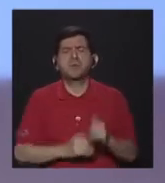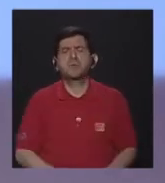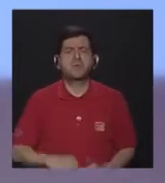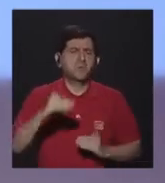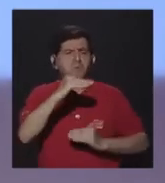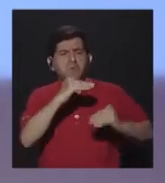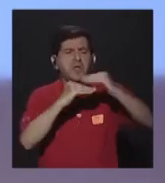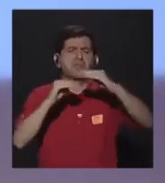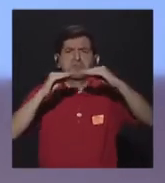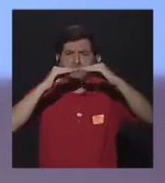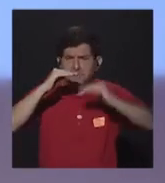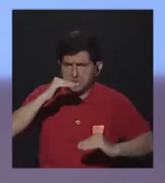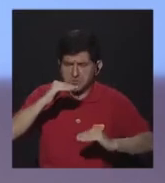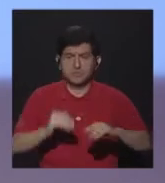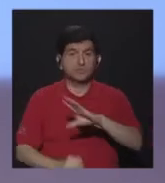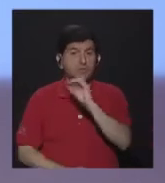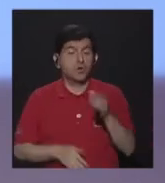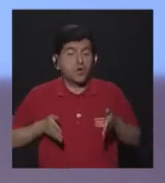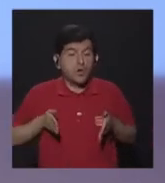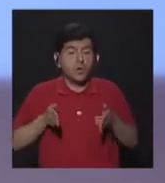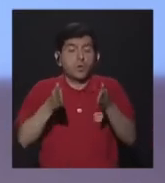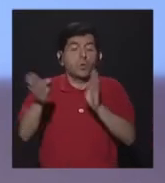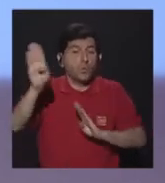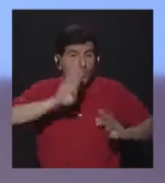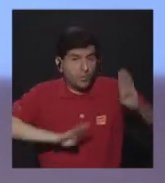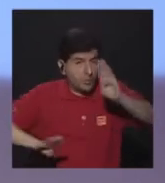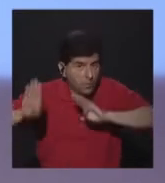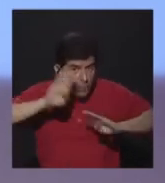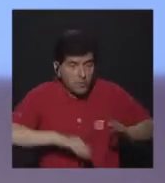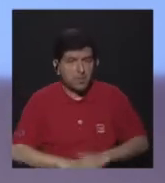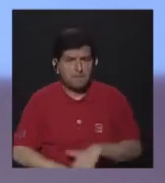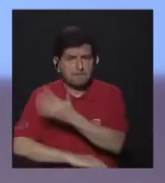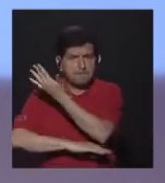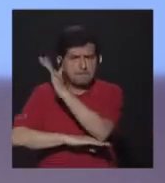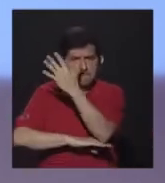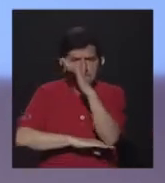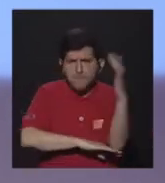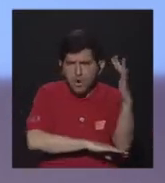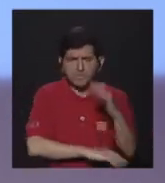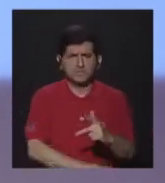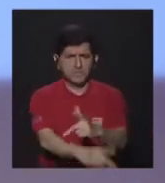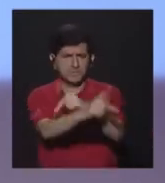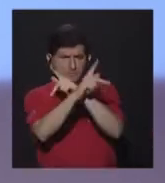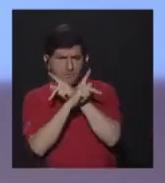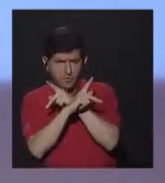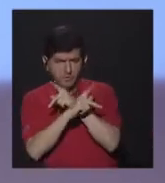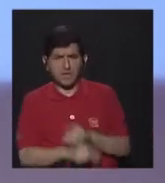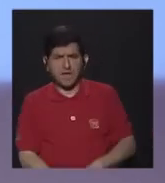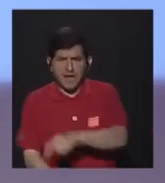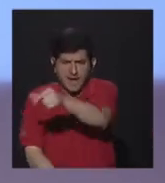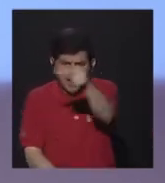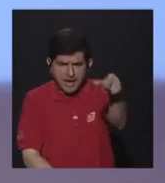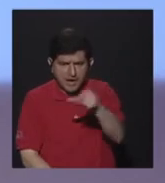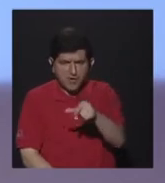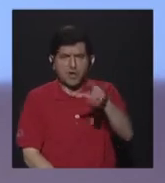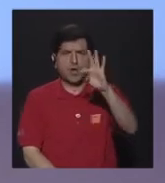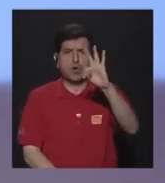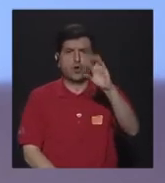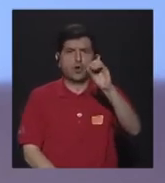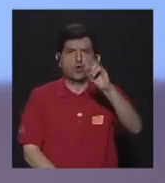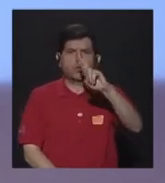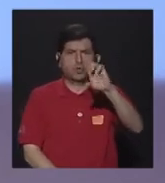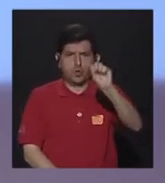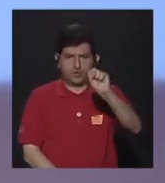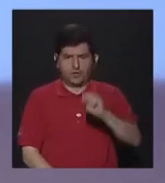y un importante corredor biológico un bosque de galería que protege la cuenca del río torres que pasa